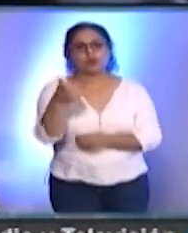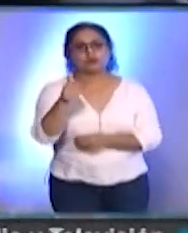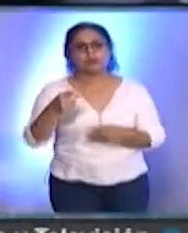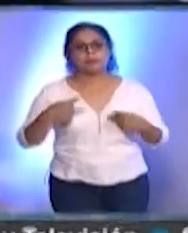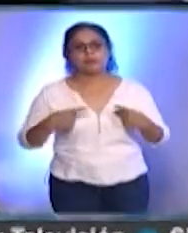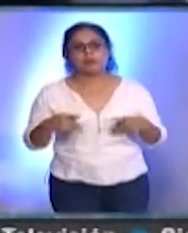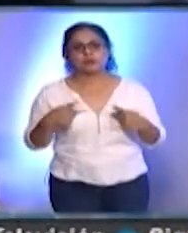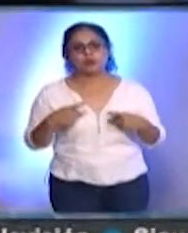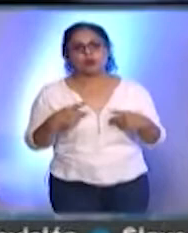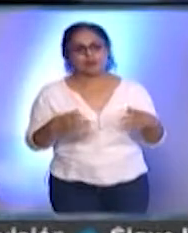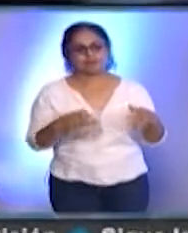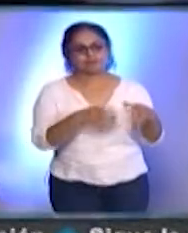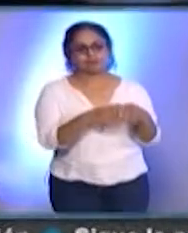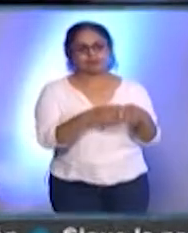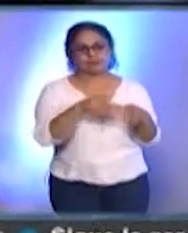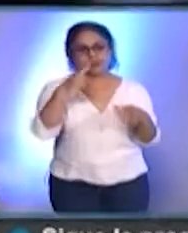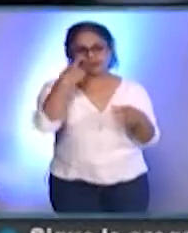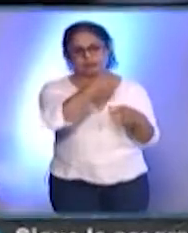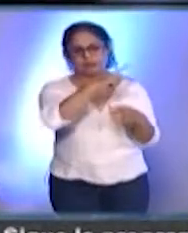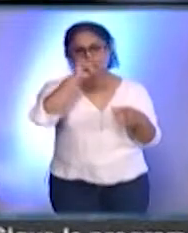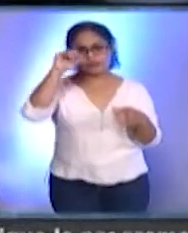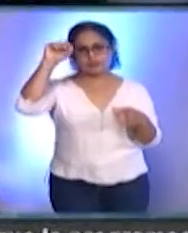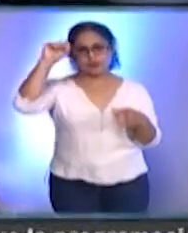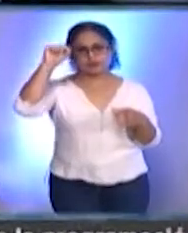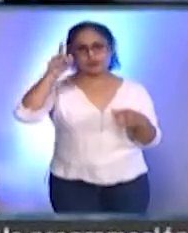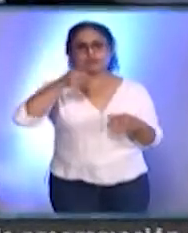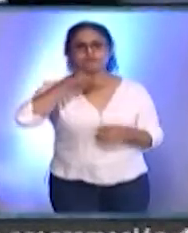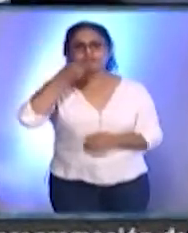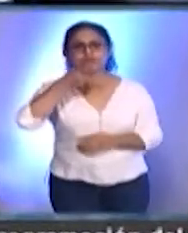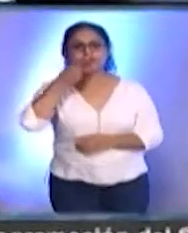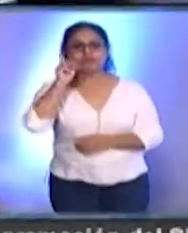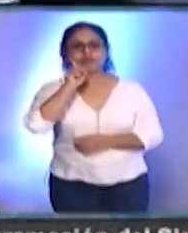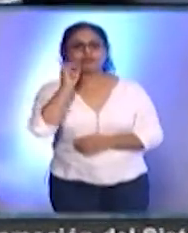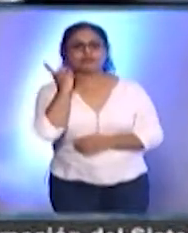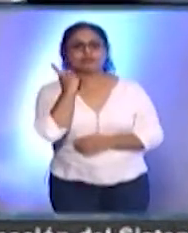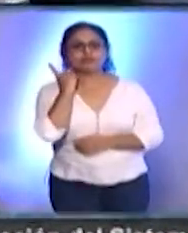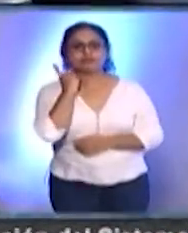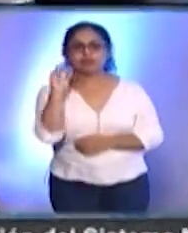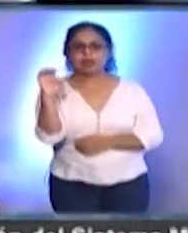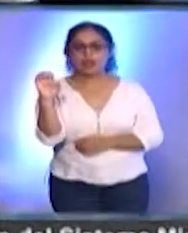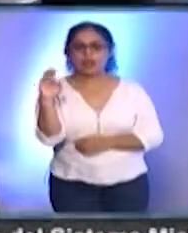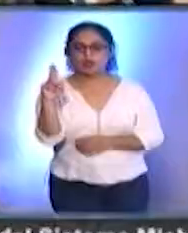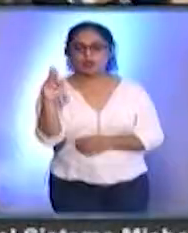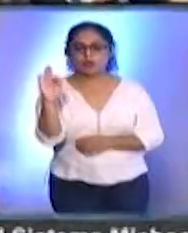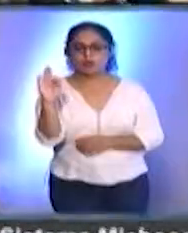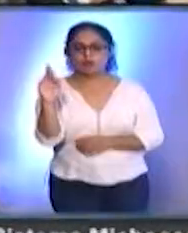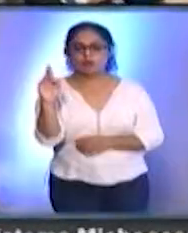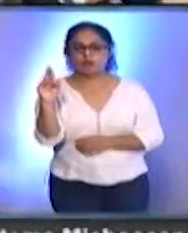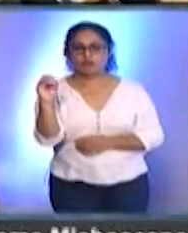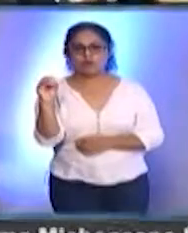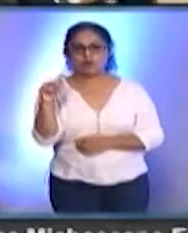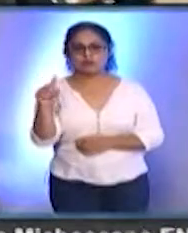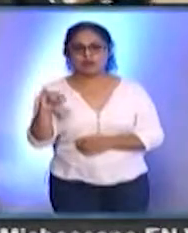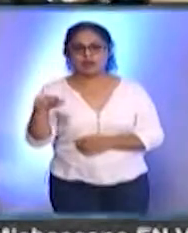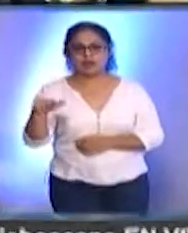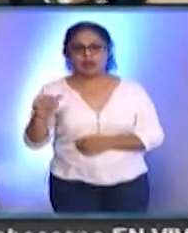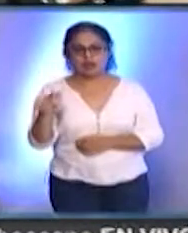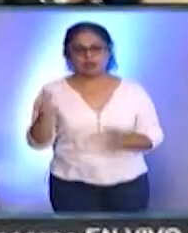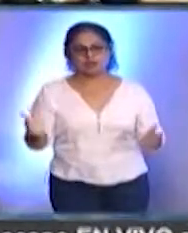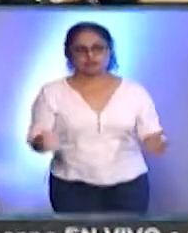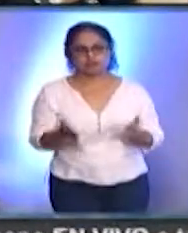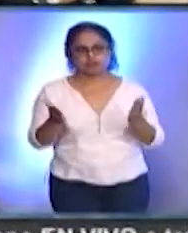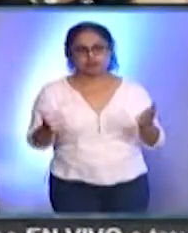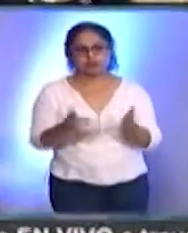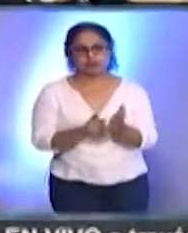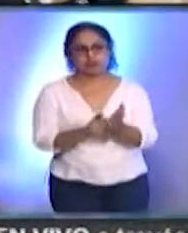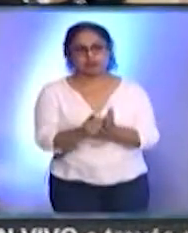ciudad de Pátzcuaro, donde impartió una ponencia la diputada Eufrosina Cruz Mendoza, activista y defensora de los derechos de las